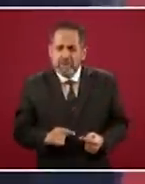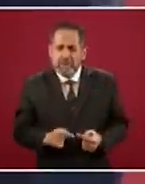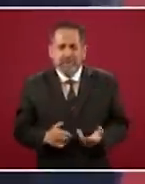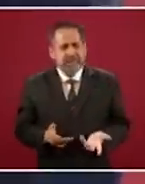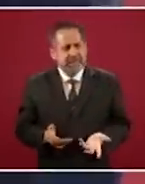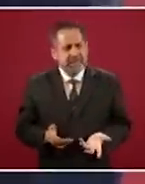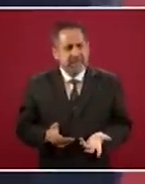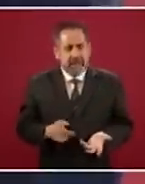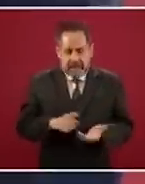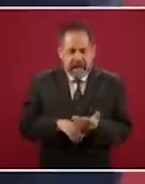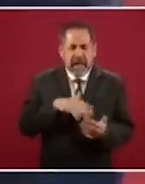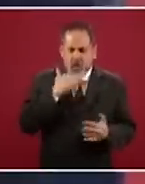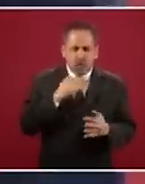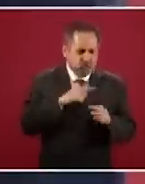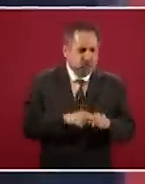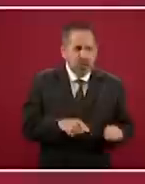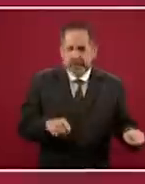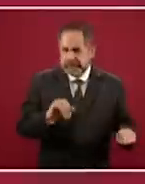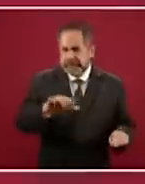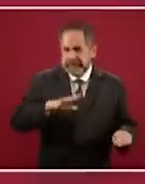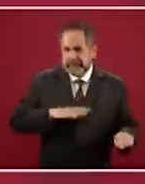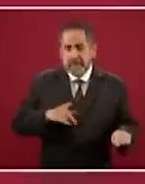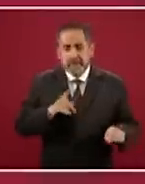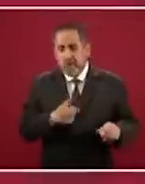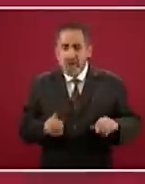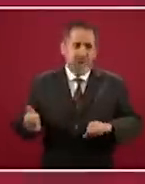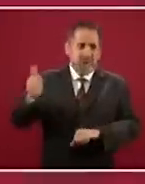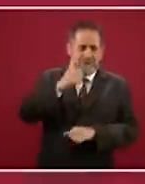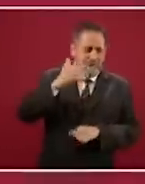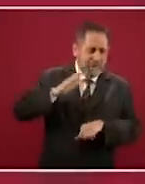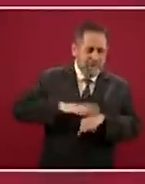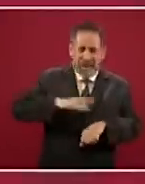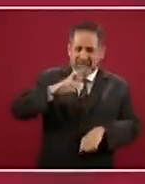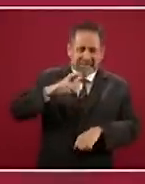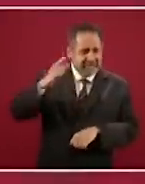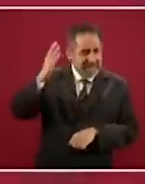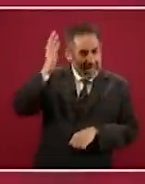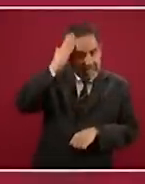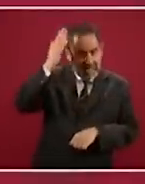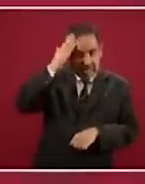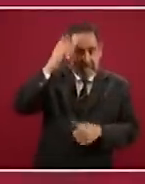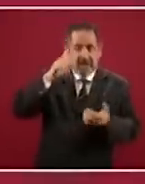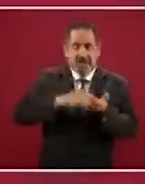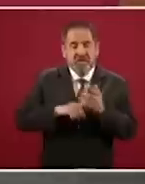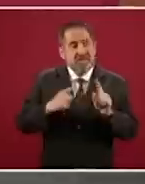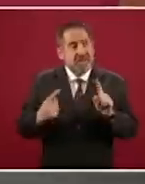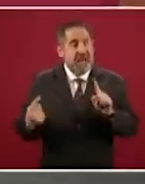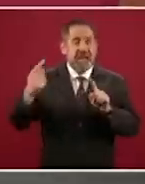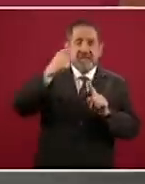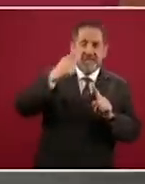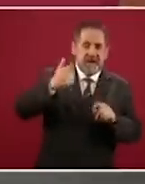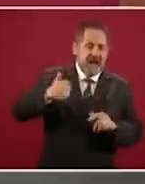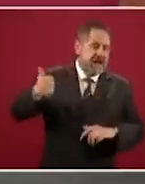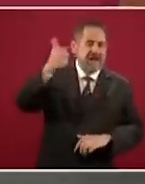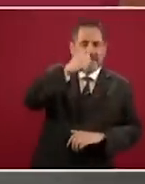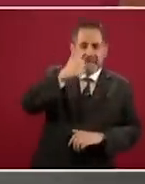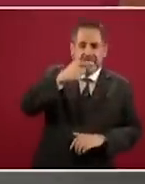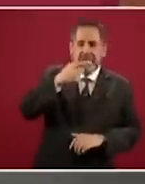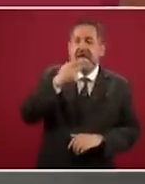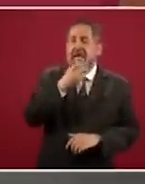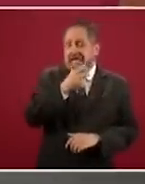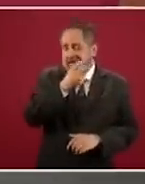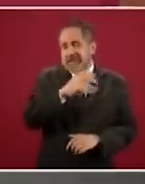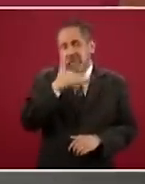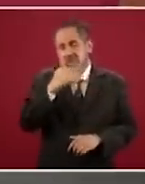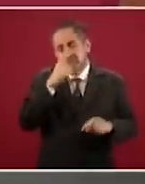Sí hay corrupción abajo, desde luego, pero la corrupción mayor es la que se da arriba. Siempre